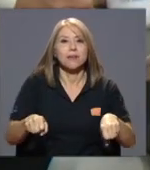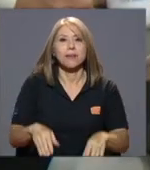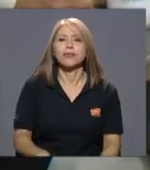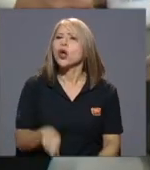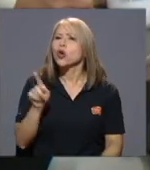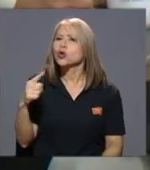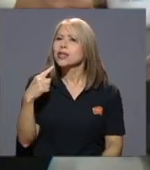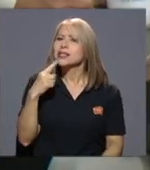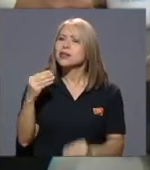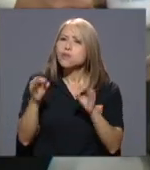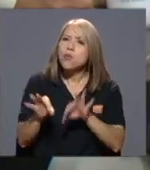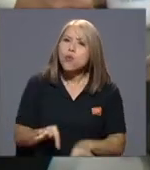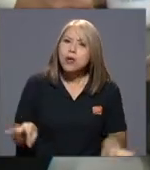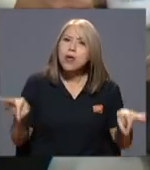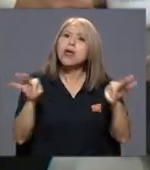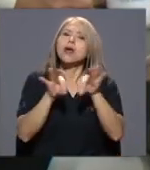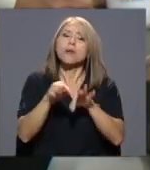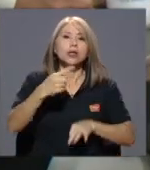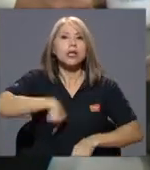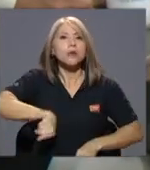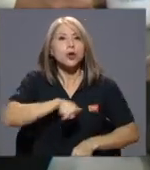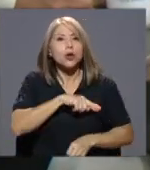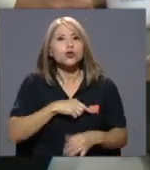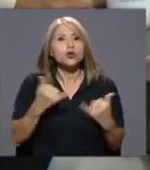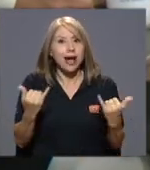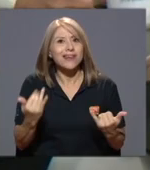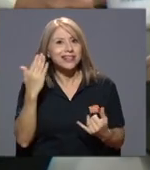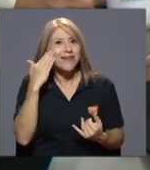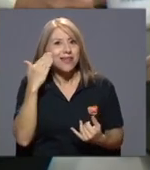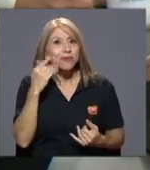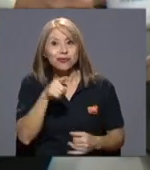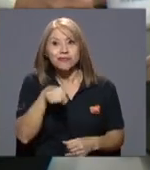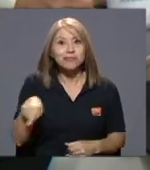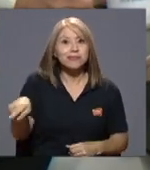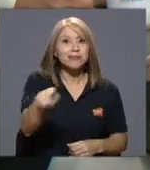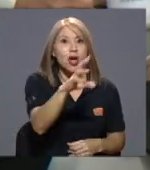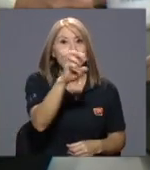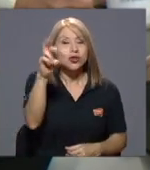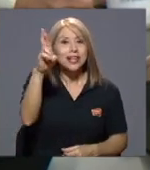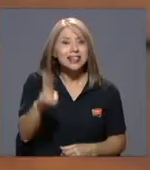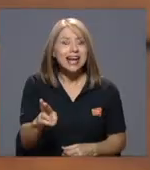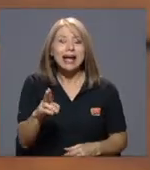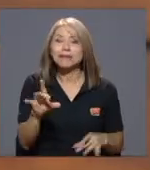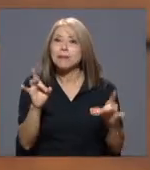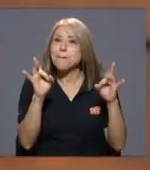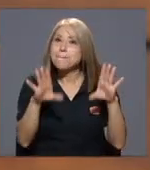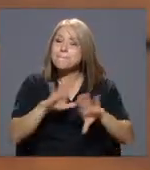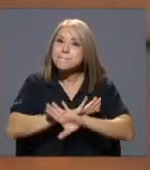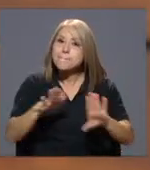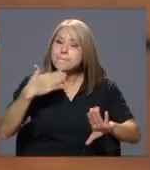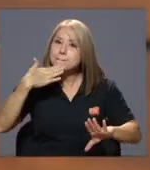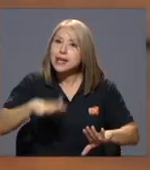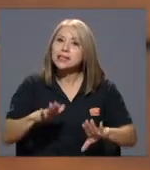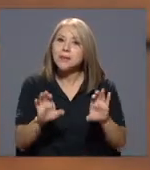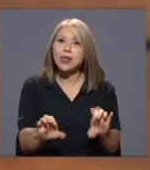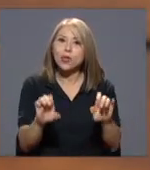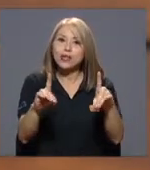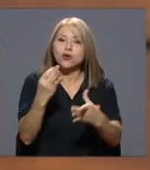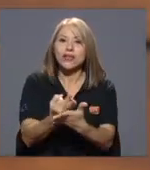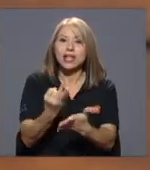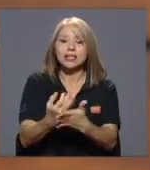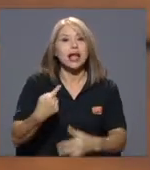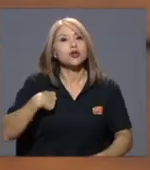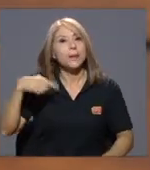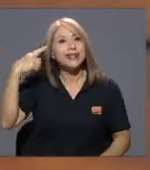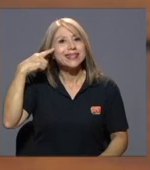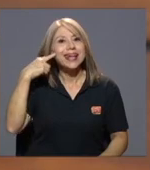importante, porque estamos tratando con una población, como ya lo sabemos, la costarricense, que tiene una pésima educación financiera. Prácticamente yo pensaría que